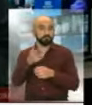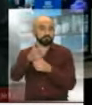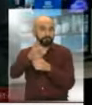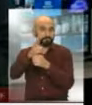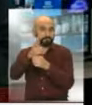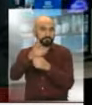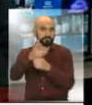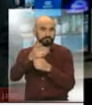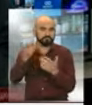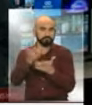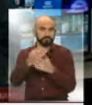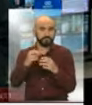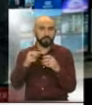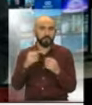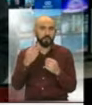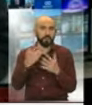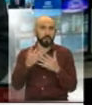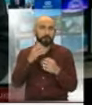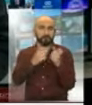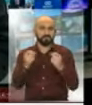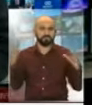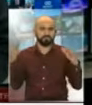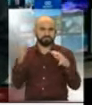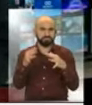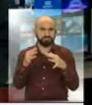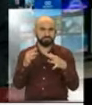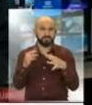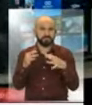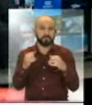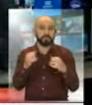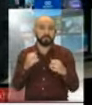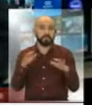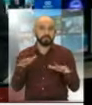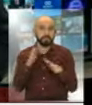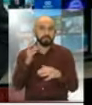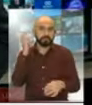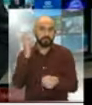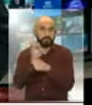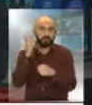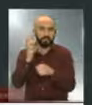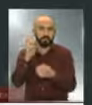para dispersar a un grupo de personas que intentaban protagonizar un saqueo. Revisemos la imagen.